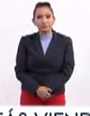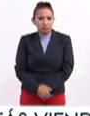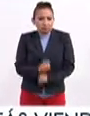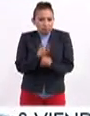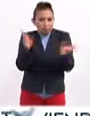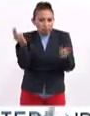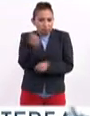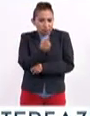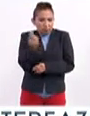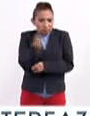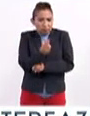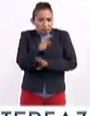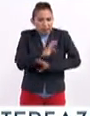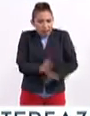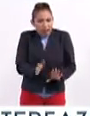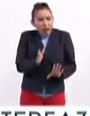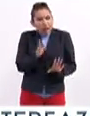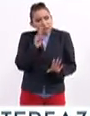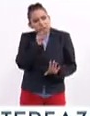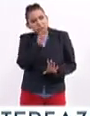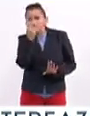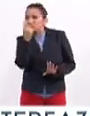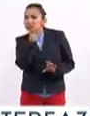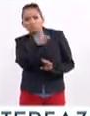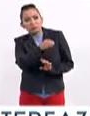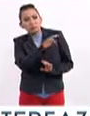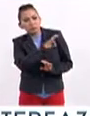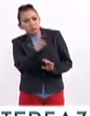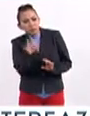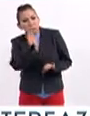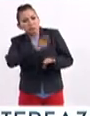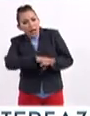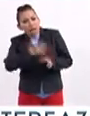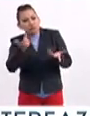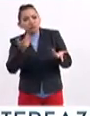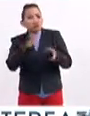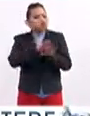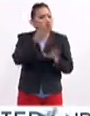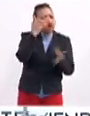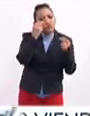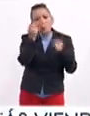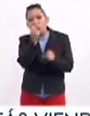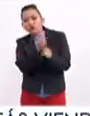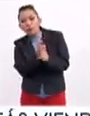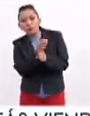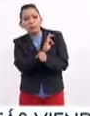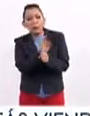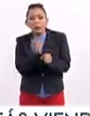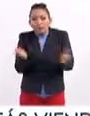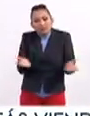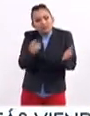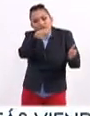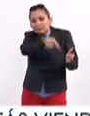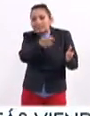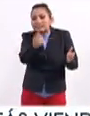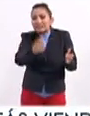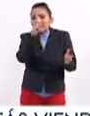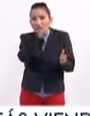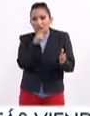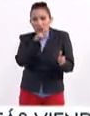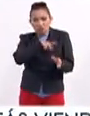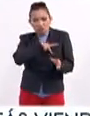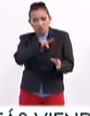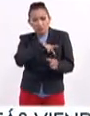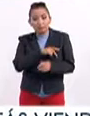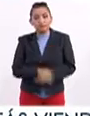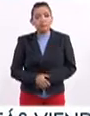evidentemente necesitamos que haya una razón para que podamos tener más opciones y oportunidades de poder promover lo que viene siendo nuestra lengua